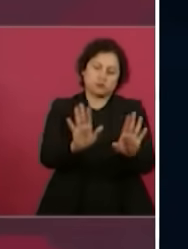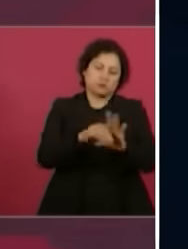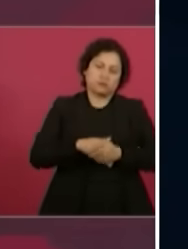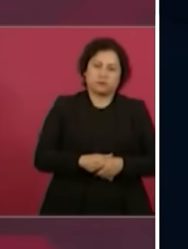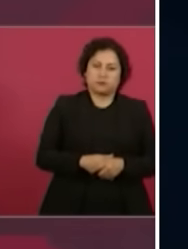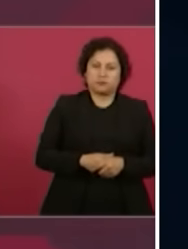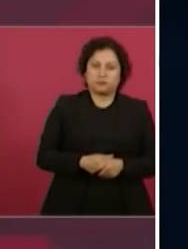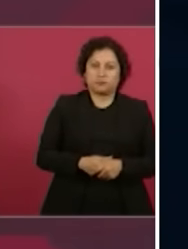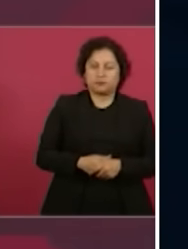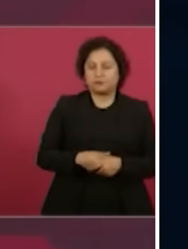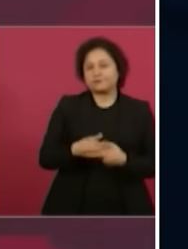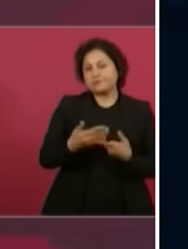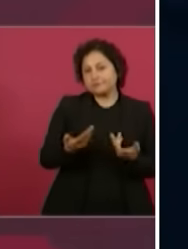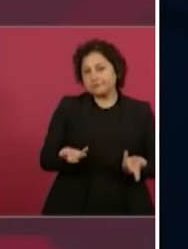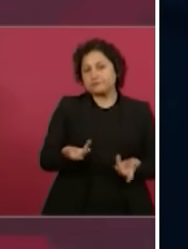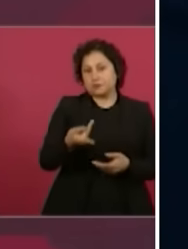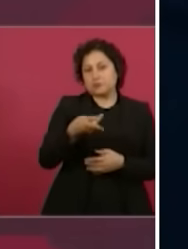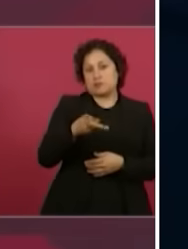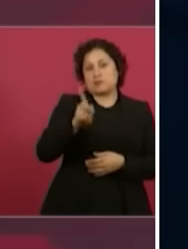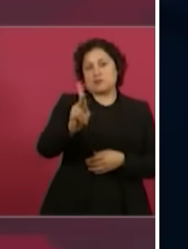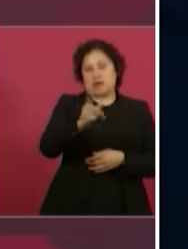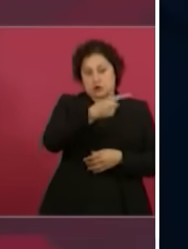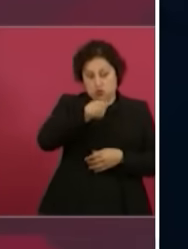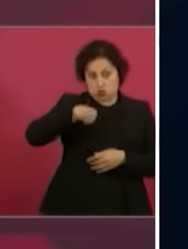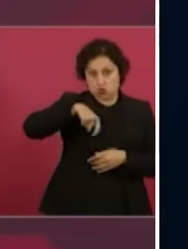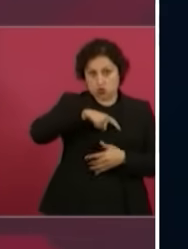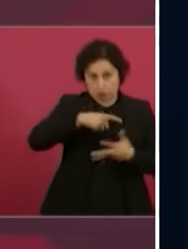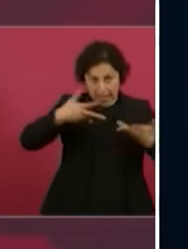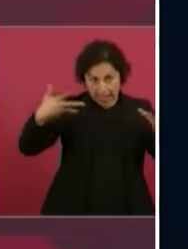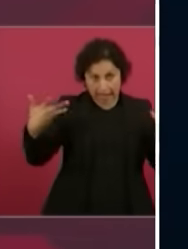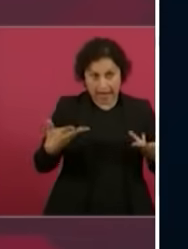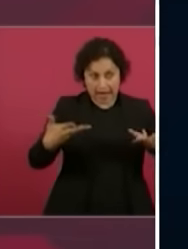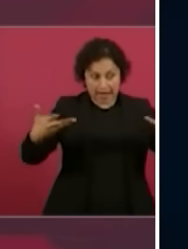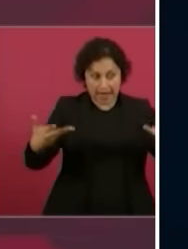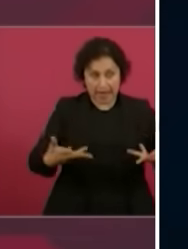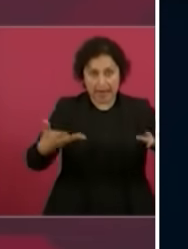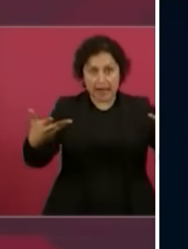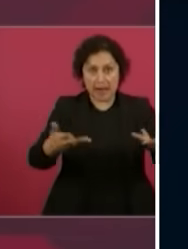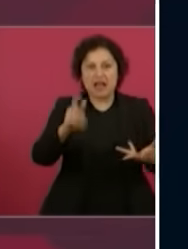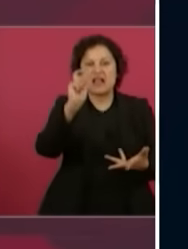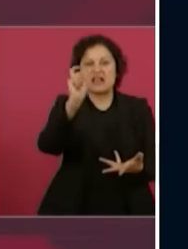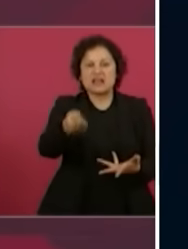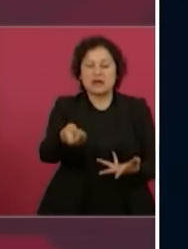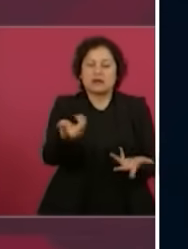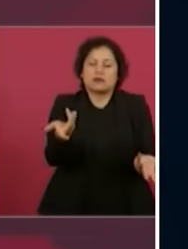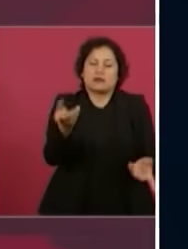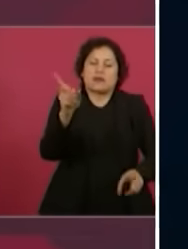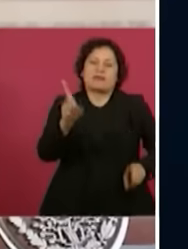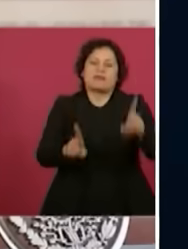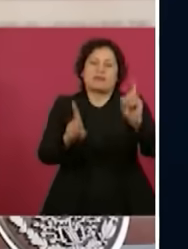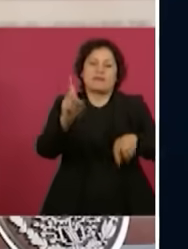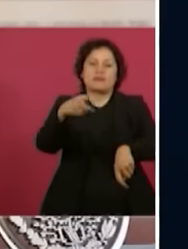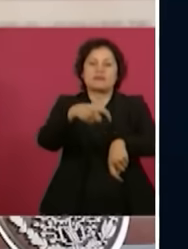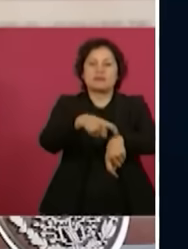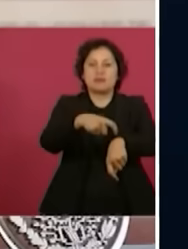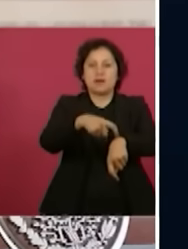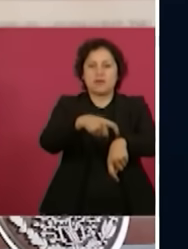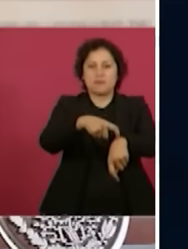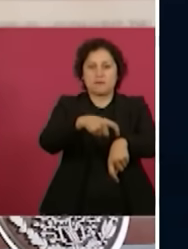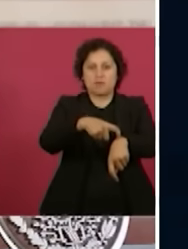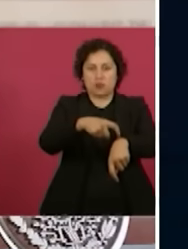diciembre un sistema de salud como el de Dinamarca no lo dijo una vez lo ha dicho muchas